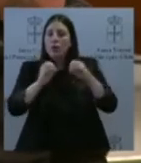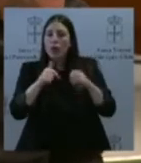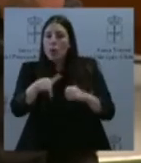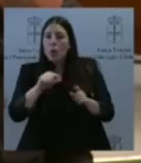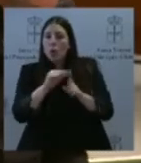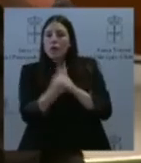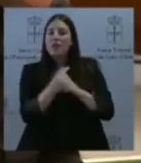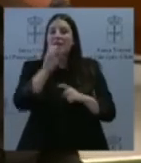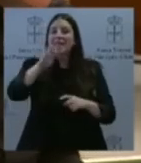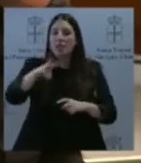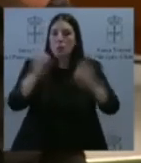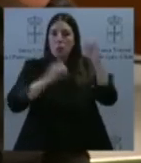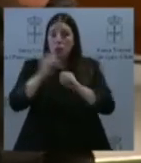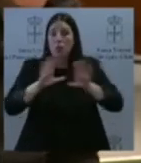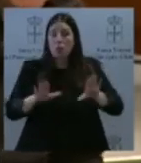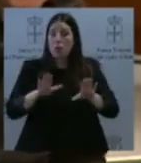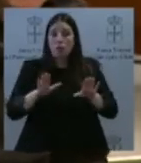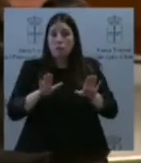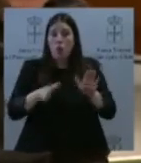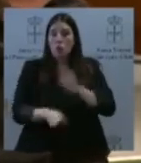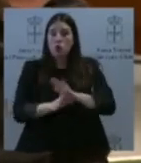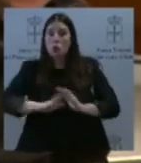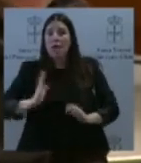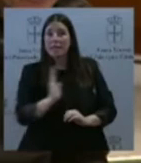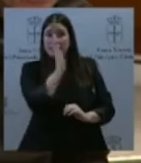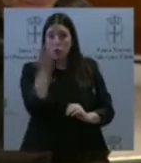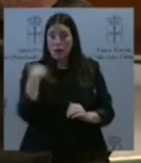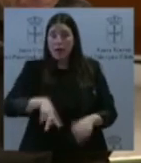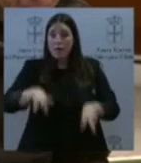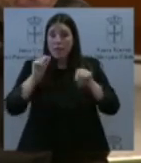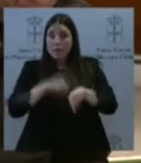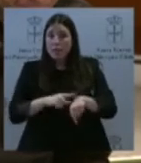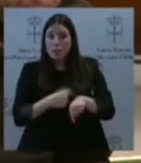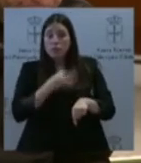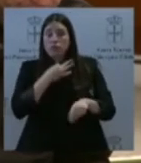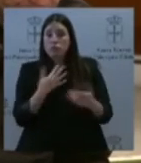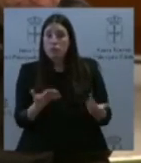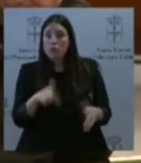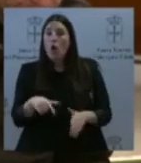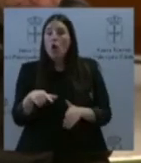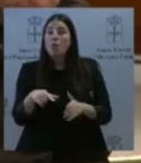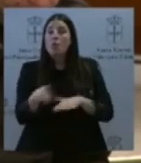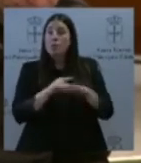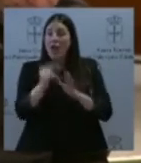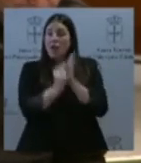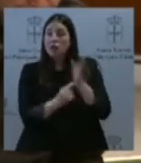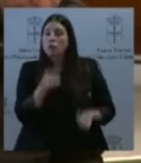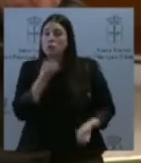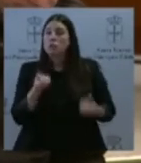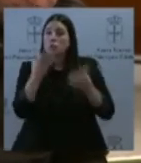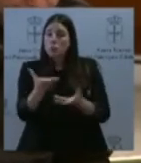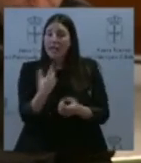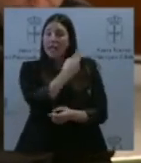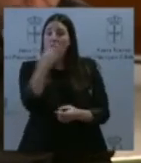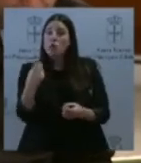acabo con esto, señora consejera. No me queda más tiempo, pero ya le daré datos de cómo todas y cada una de las peticiones de los centros concertados, todas y